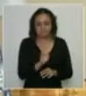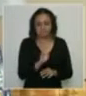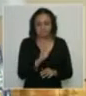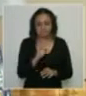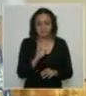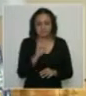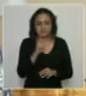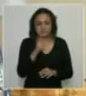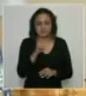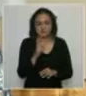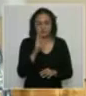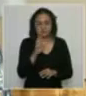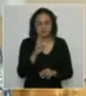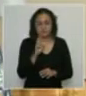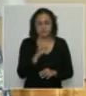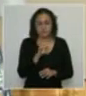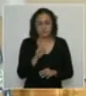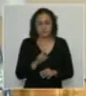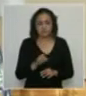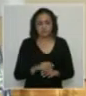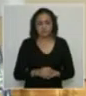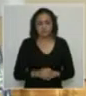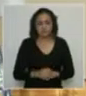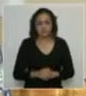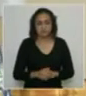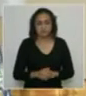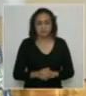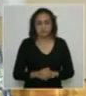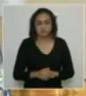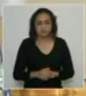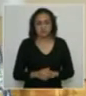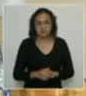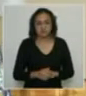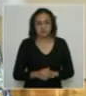Jorge Pérez Melchor, aquí ya estaba hablando.